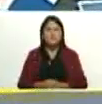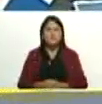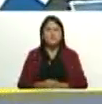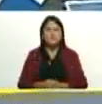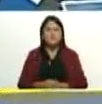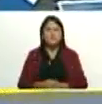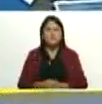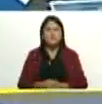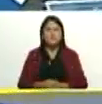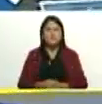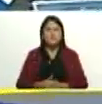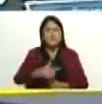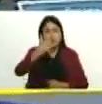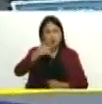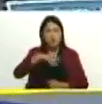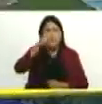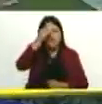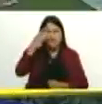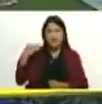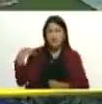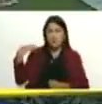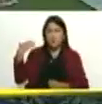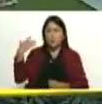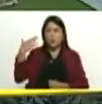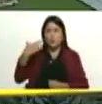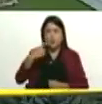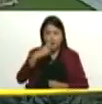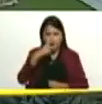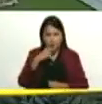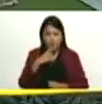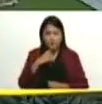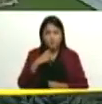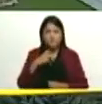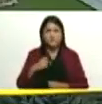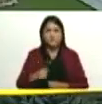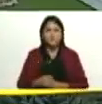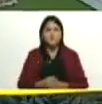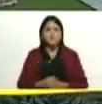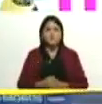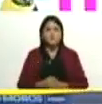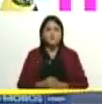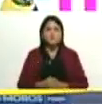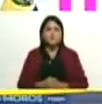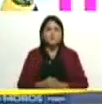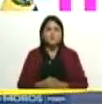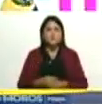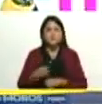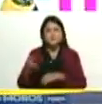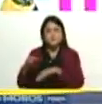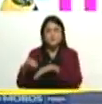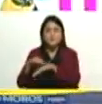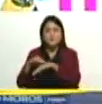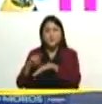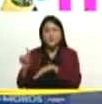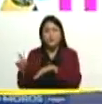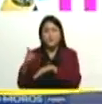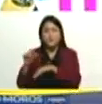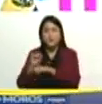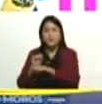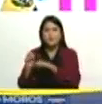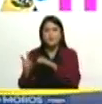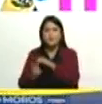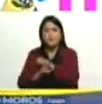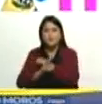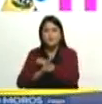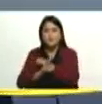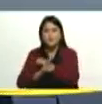Si algo he aprendido en estos años, compañero primer ministro Ral González, presidente de la